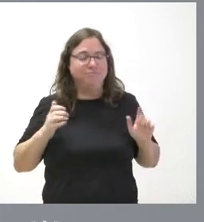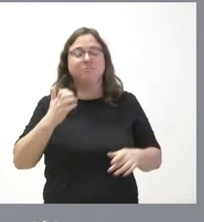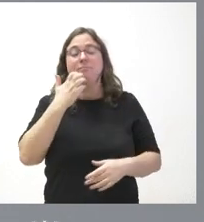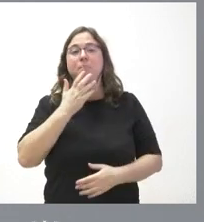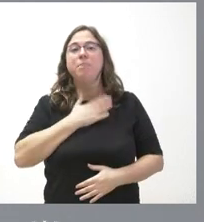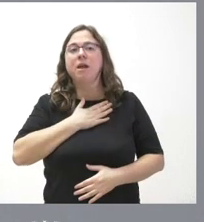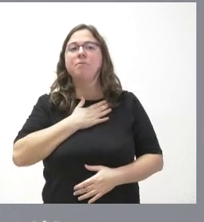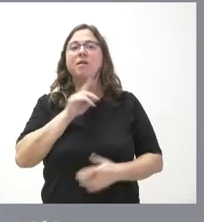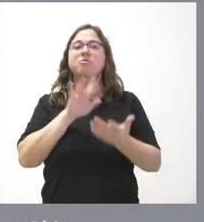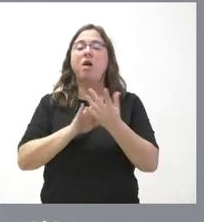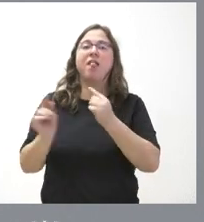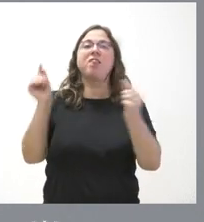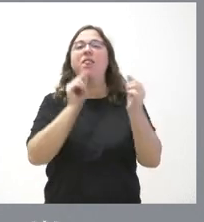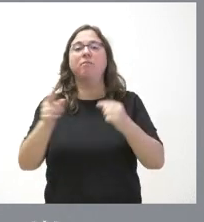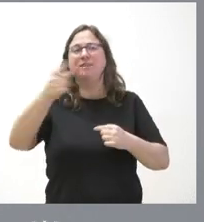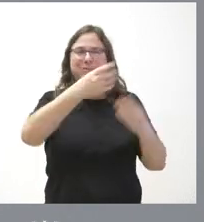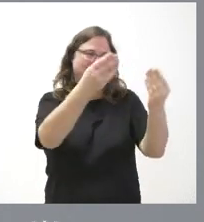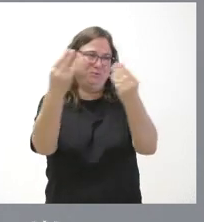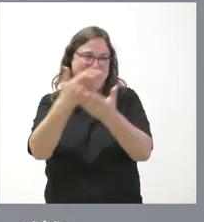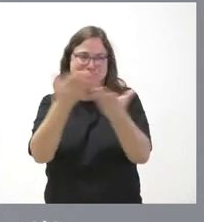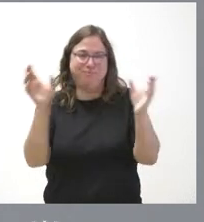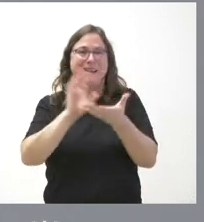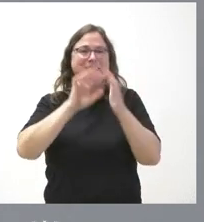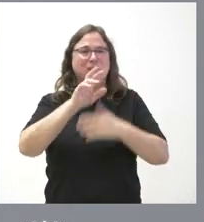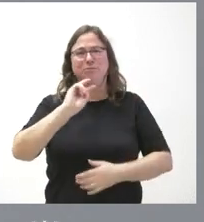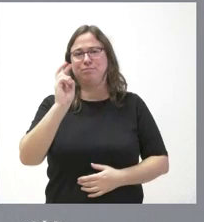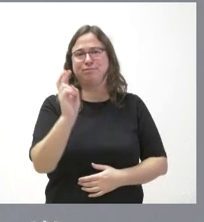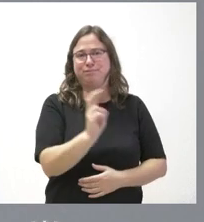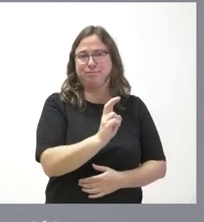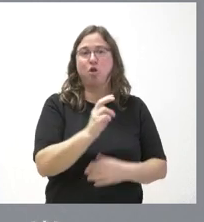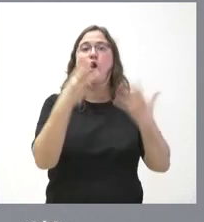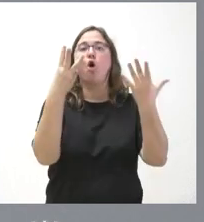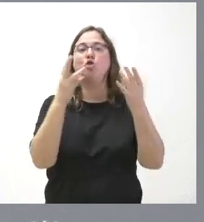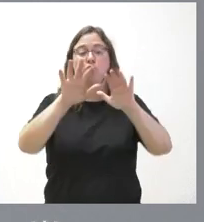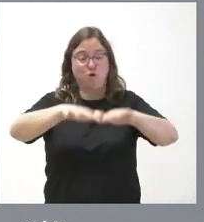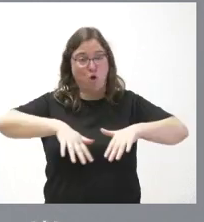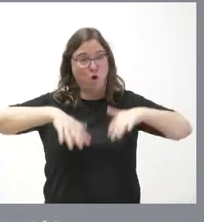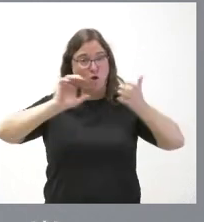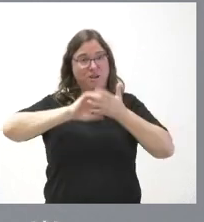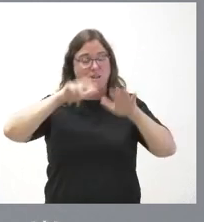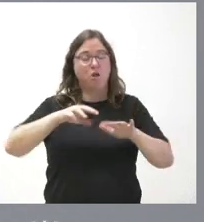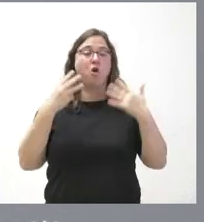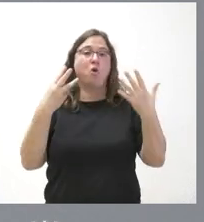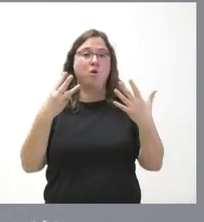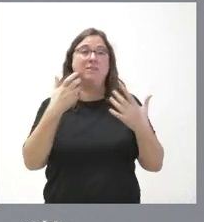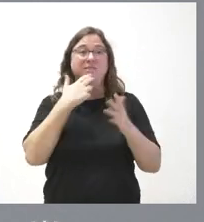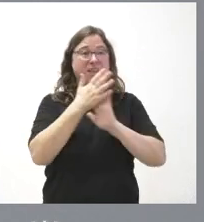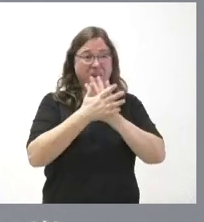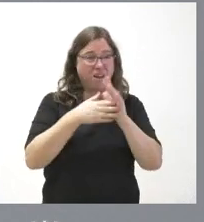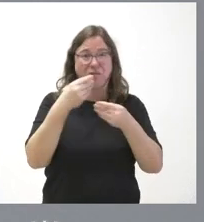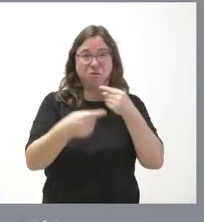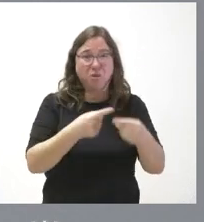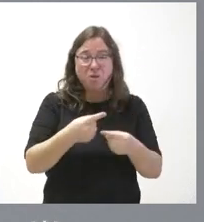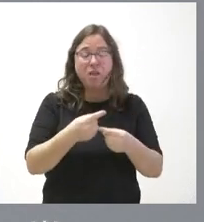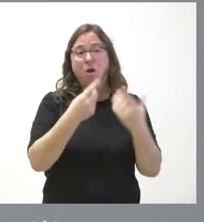entrar en el debate de todos los demás que además son muchos en Castilla y León como les digo hay ocho en las cortes de Castilla y León si tuviera que hablar todos los días un rato de cada uno